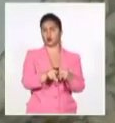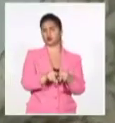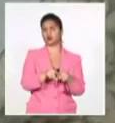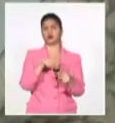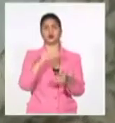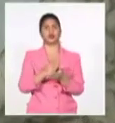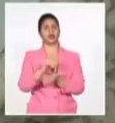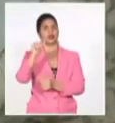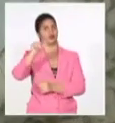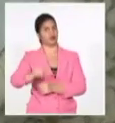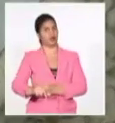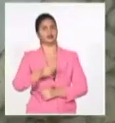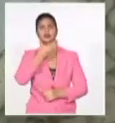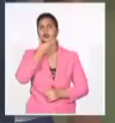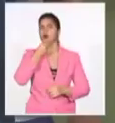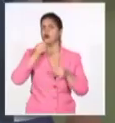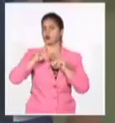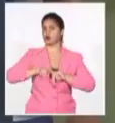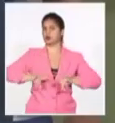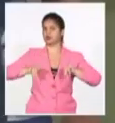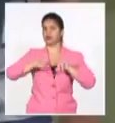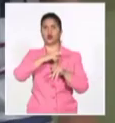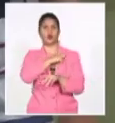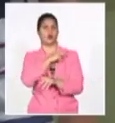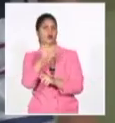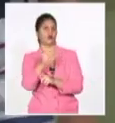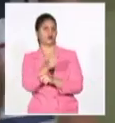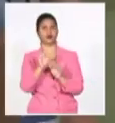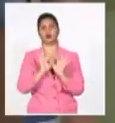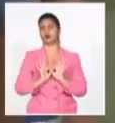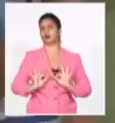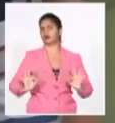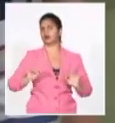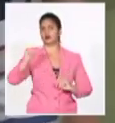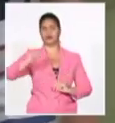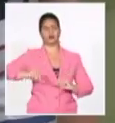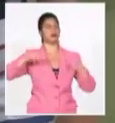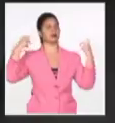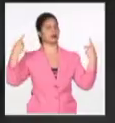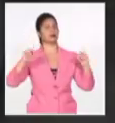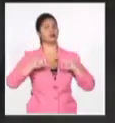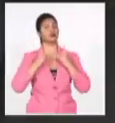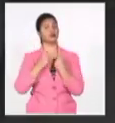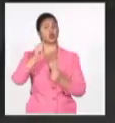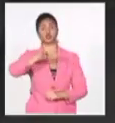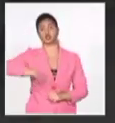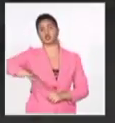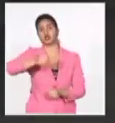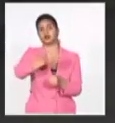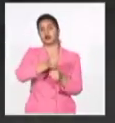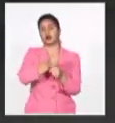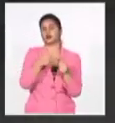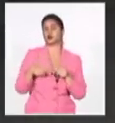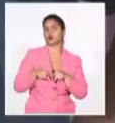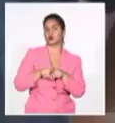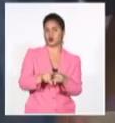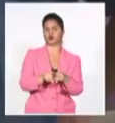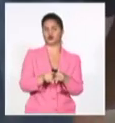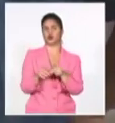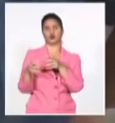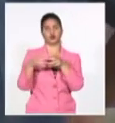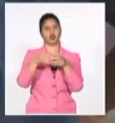estudiantes, jóvenes universitarios, trabajadores y la sociedad toda, se ha integrado en una gestión de